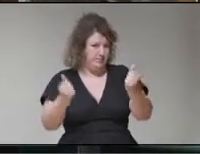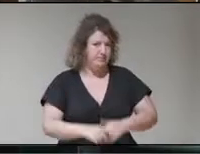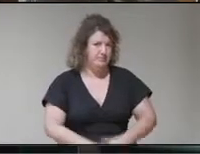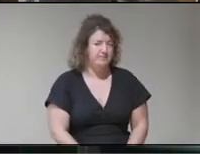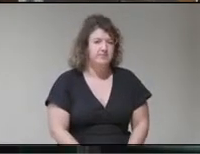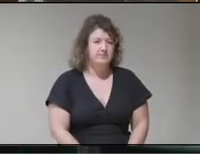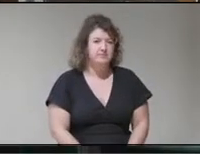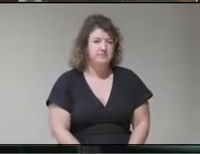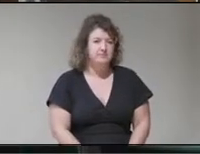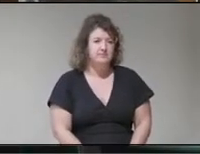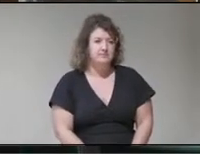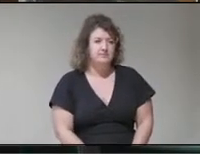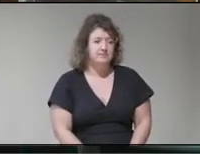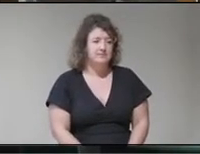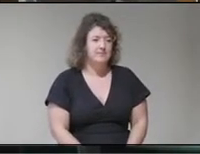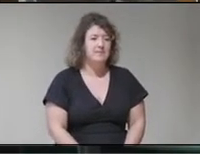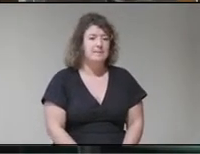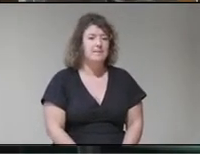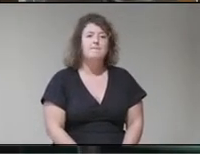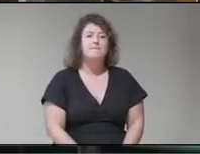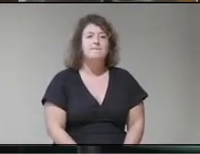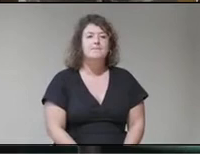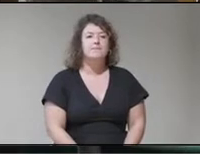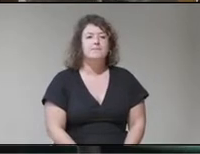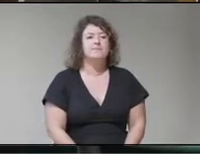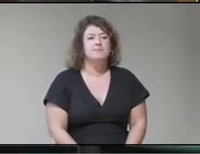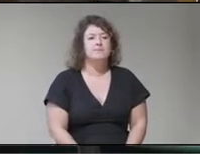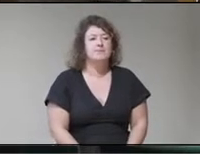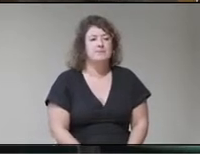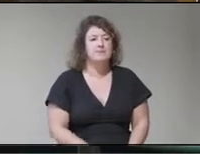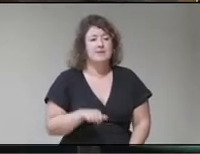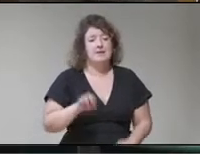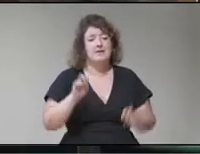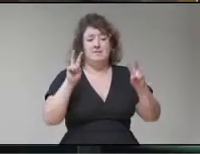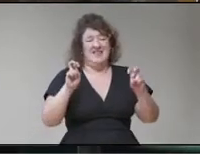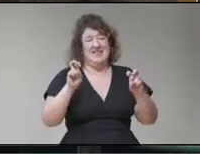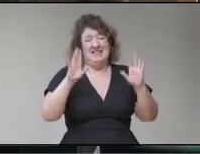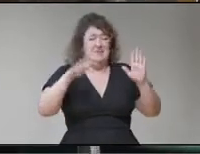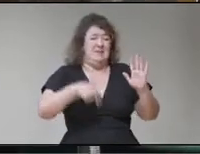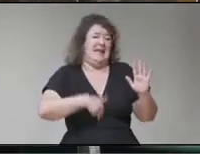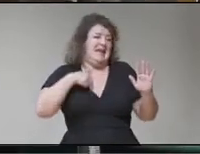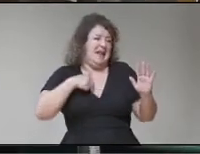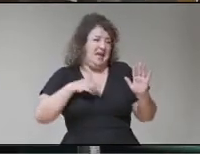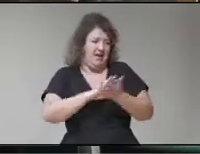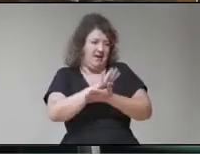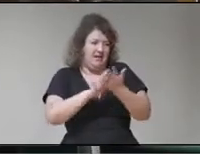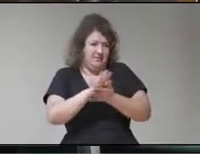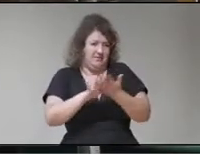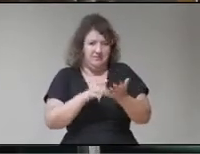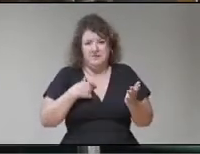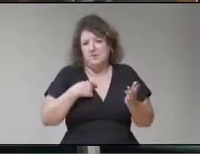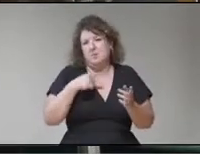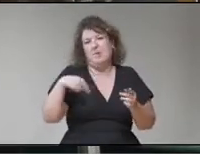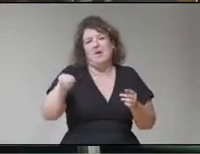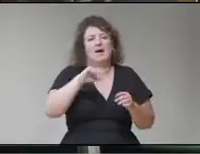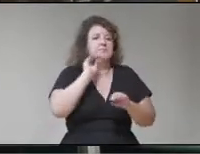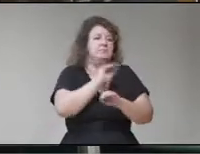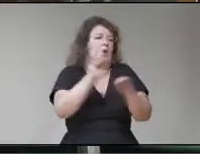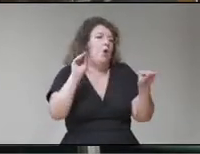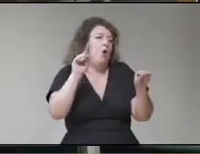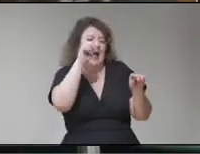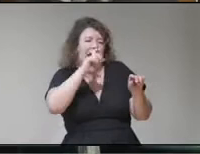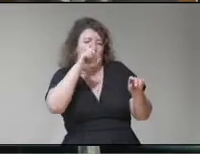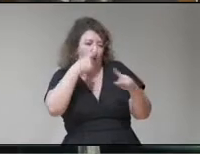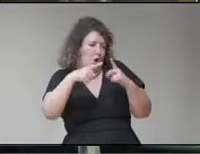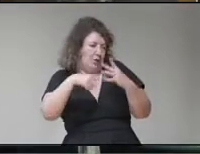doy por pasada la parte más general de la charla. Ya os decía, era un recordatorio únicamente, y ahora voy a